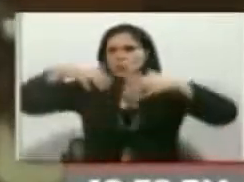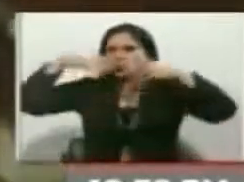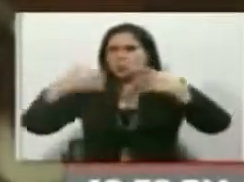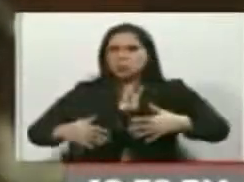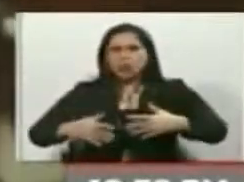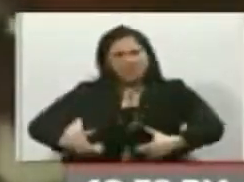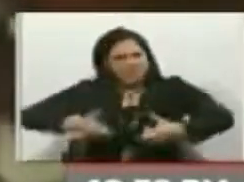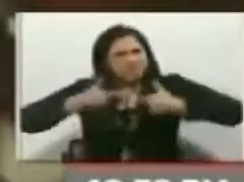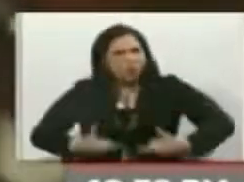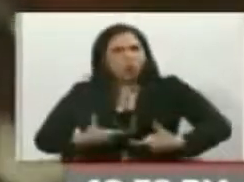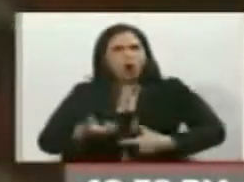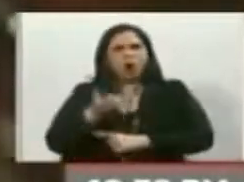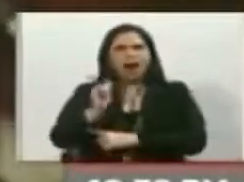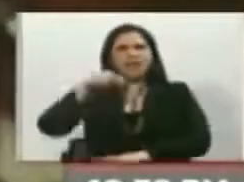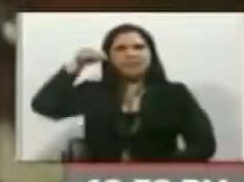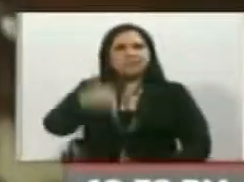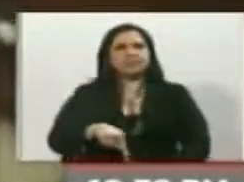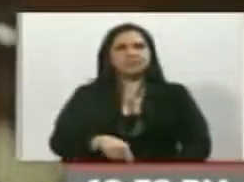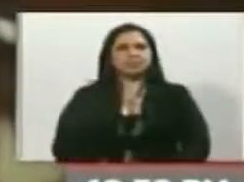bastantes cojones hay aquí